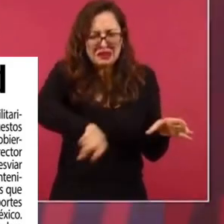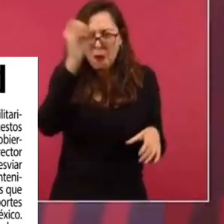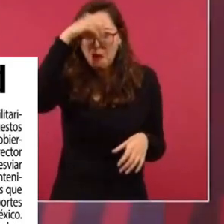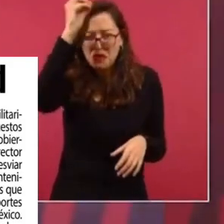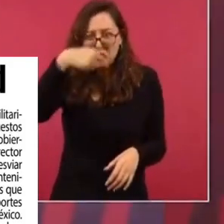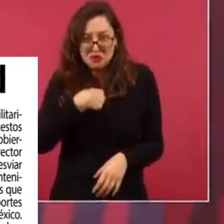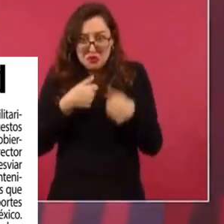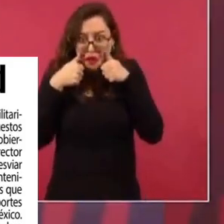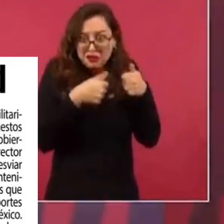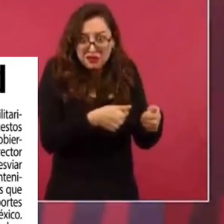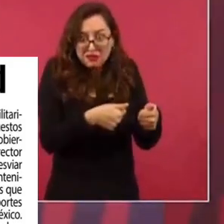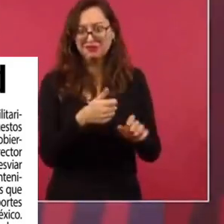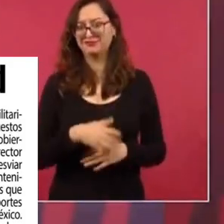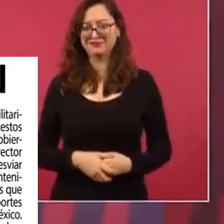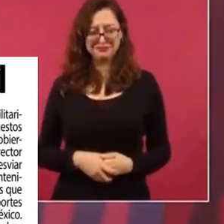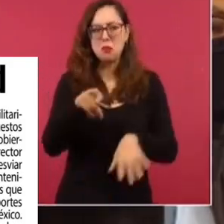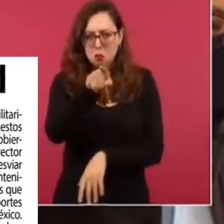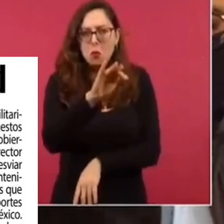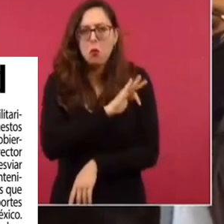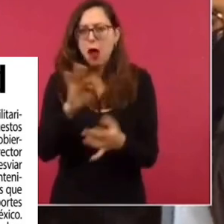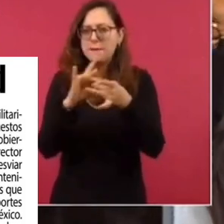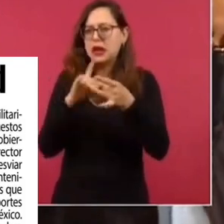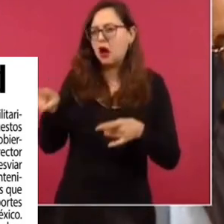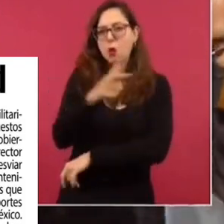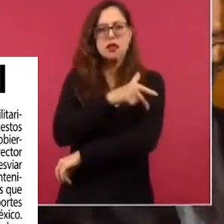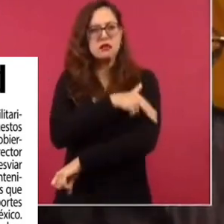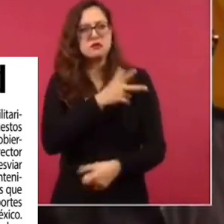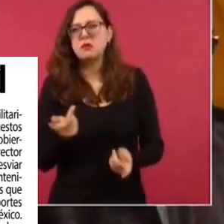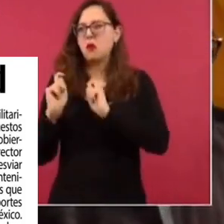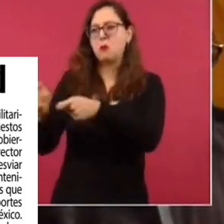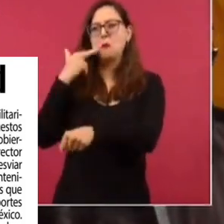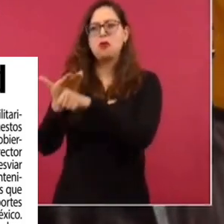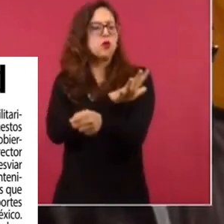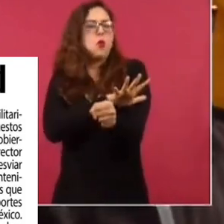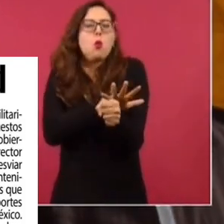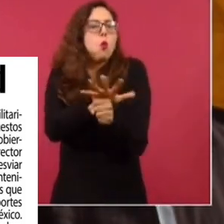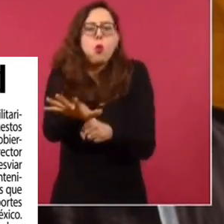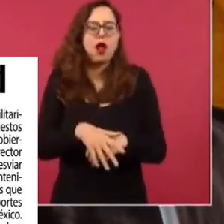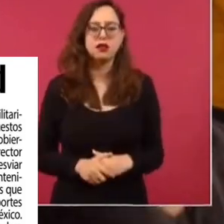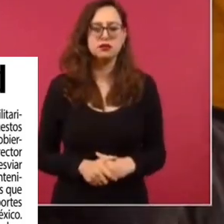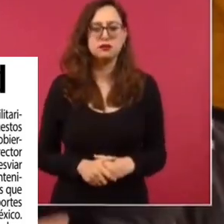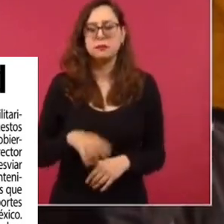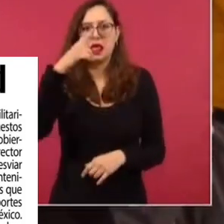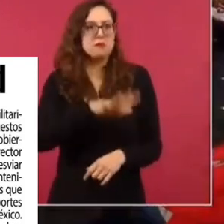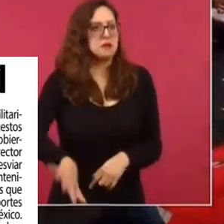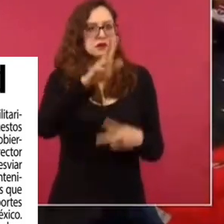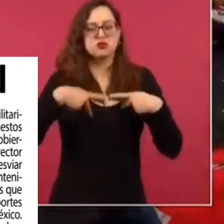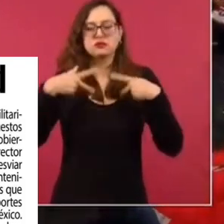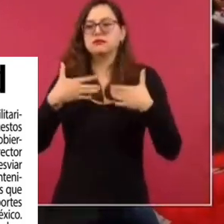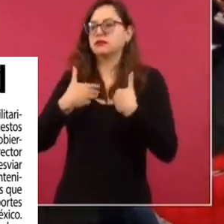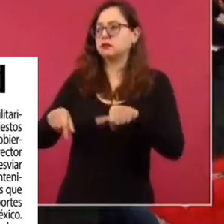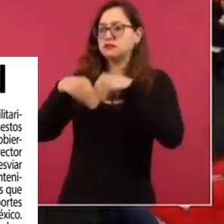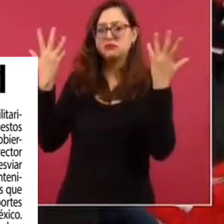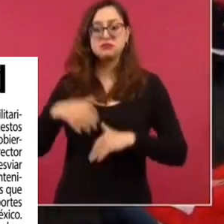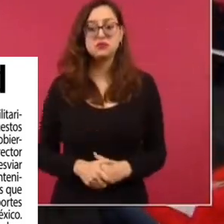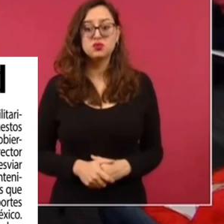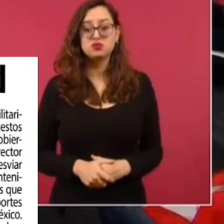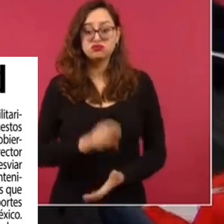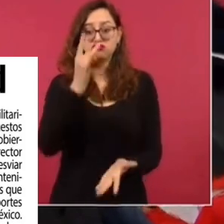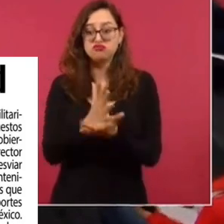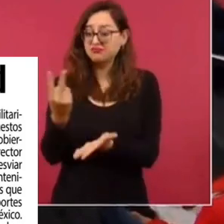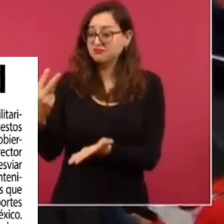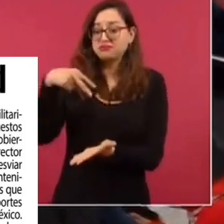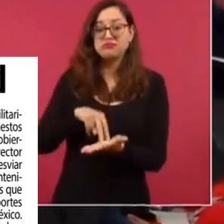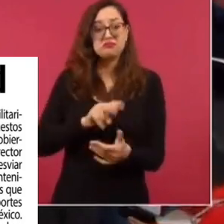moral hablan estas personas? ¿Cuál va a ser las tareas específicas en este sentido para que la gente lo sepa? Presencia de la